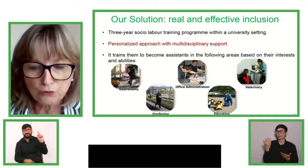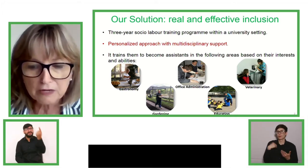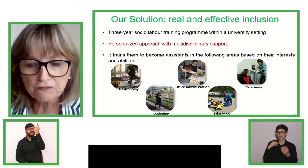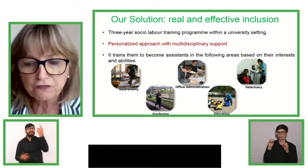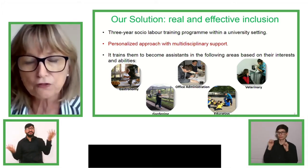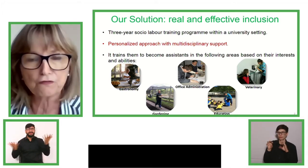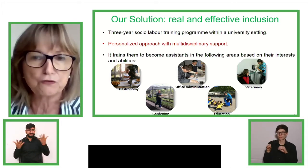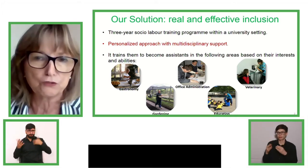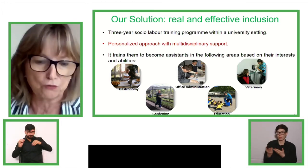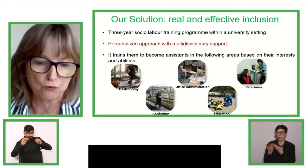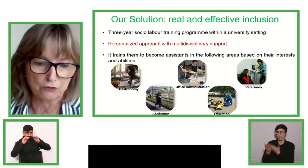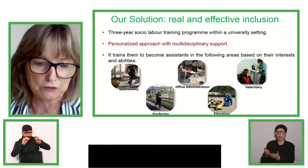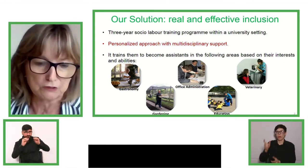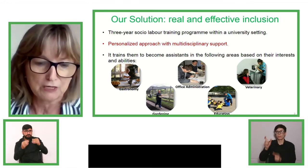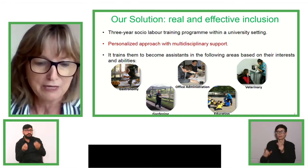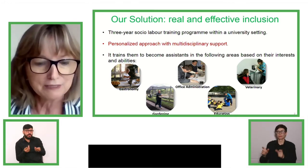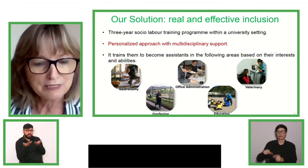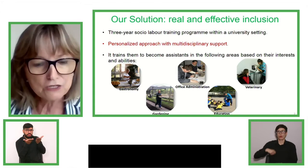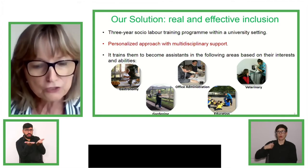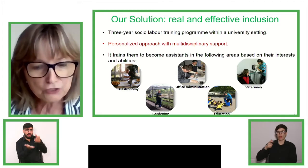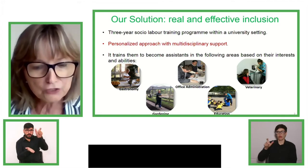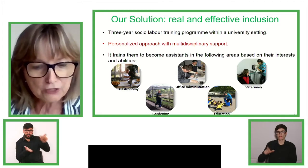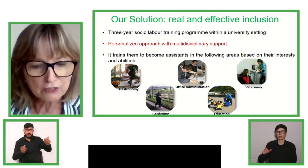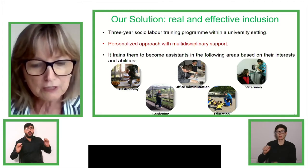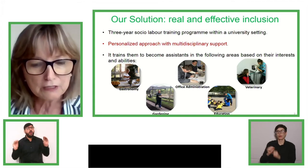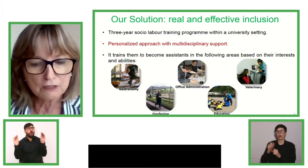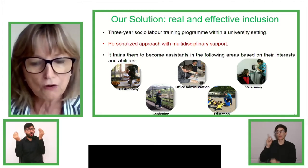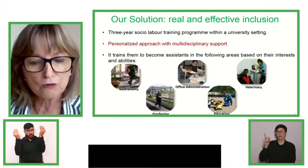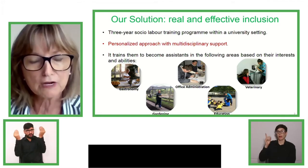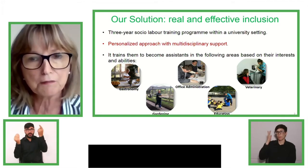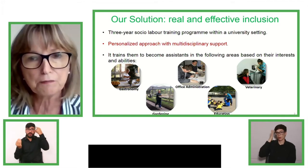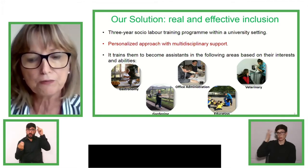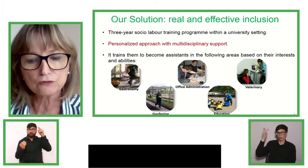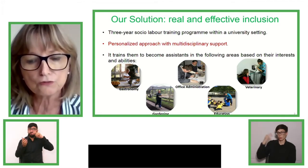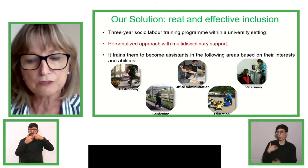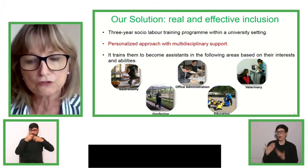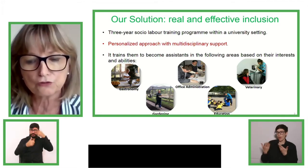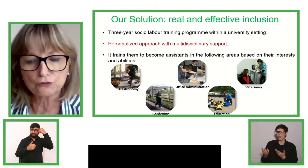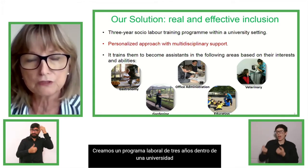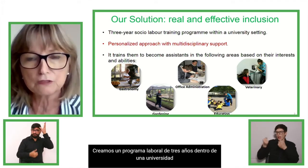para darle a personas jóvenes con discapacidad intelectual las capacidades